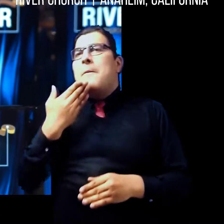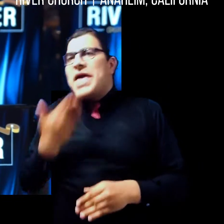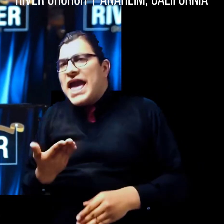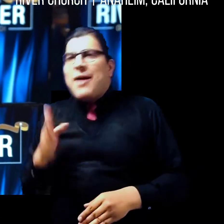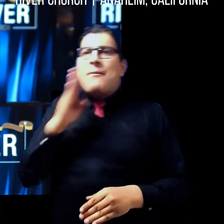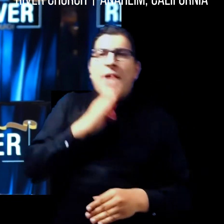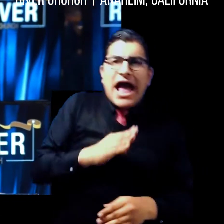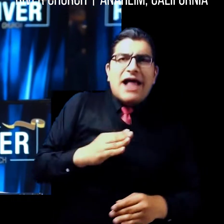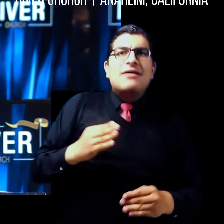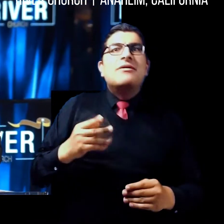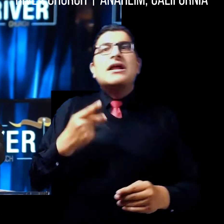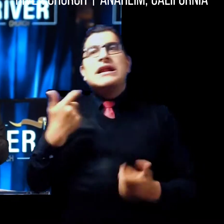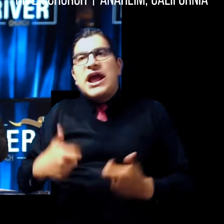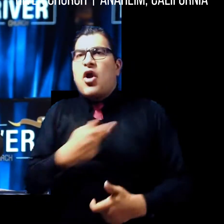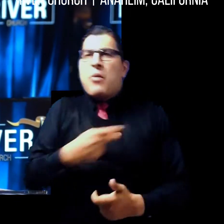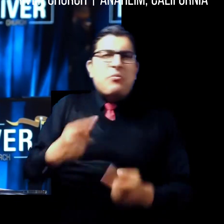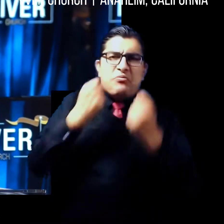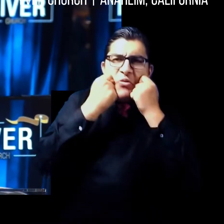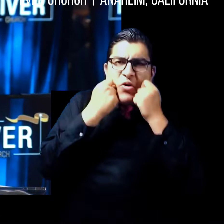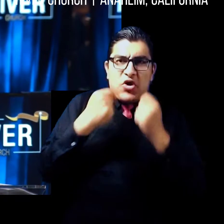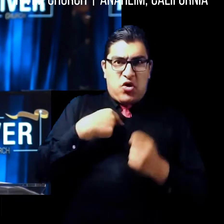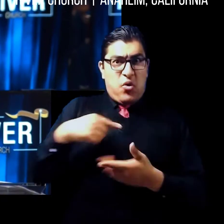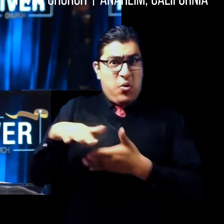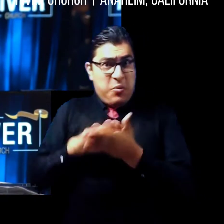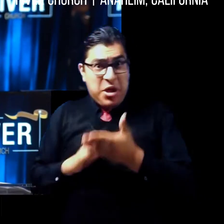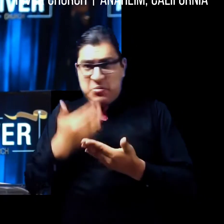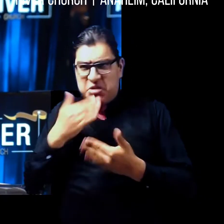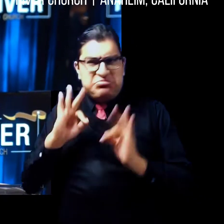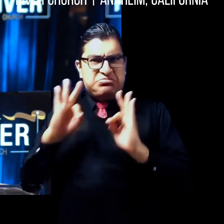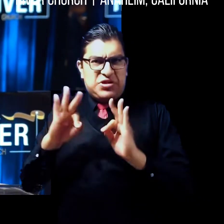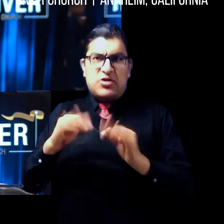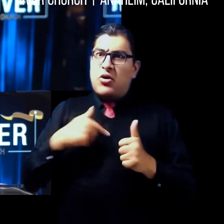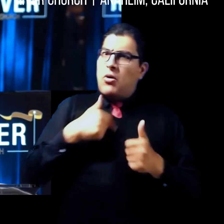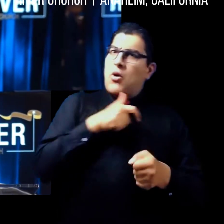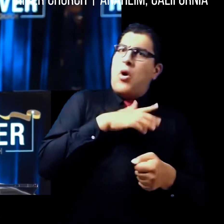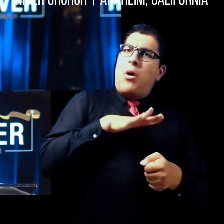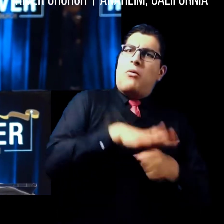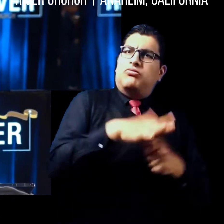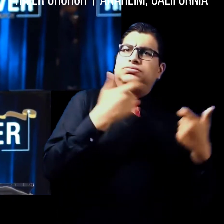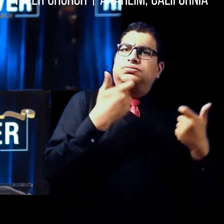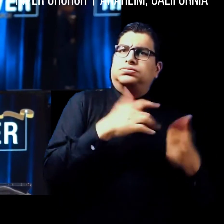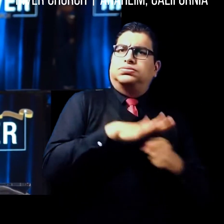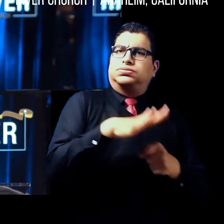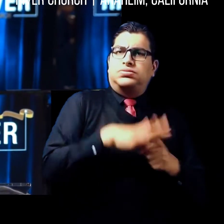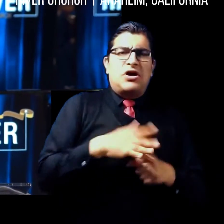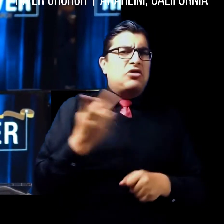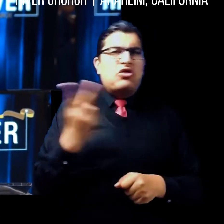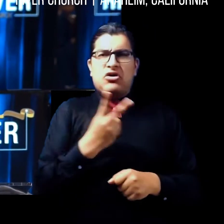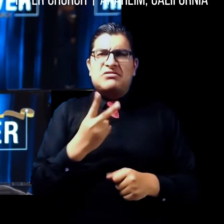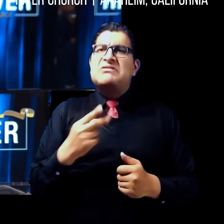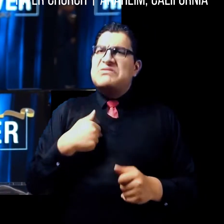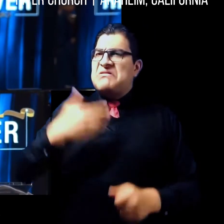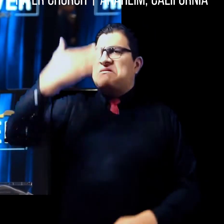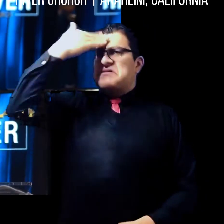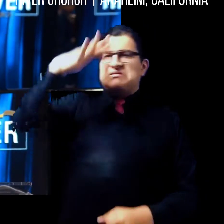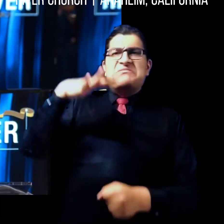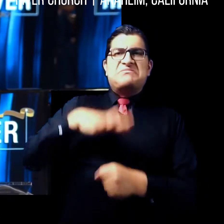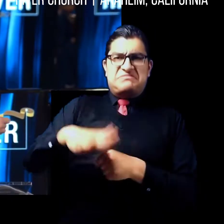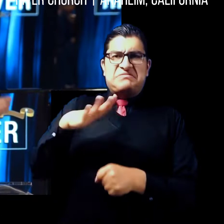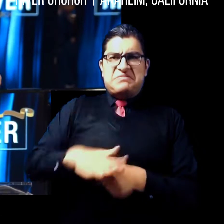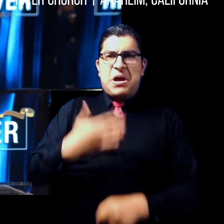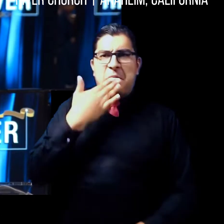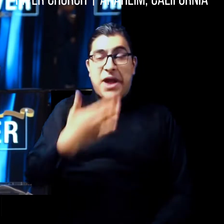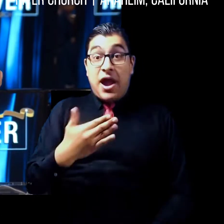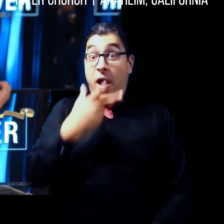cualquiera. Y dice Pablo, sé vivir humildemente, sé tener abundancia, en todos estoy enseñado.